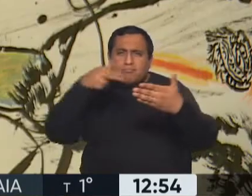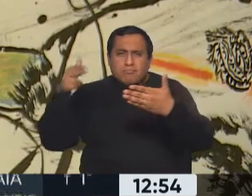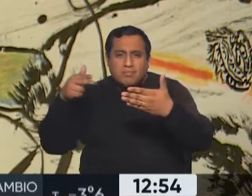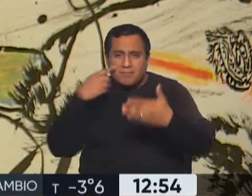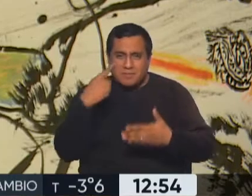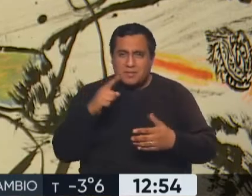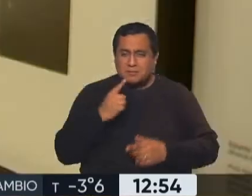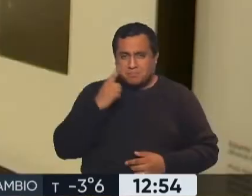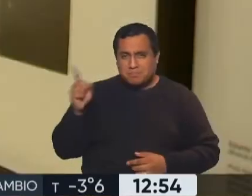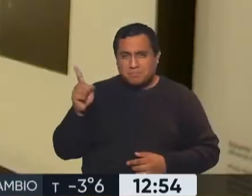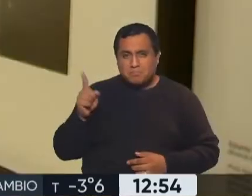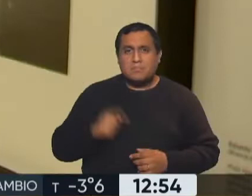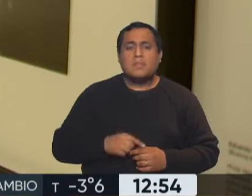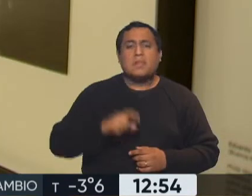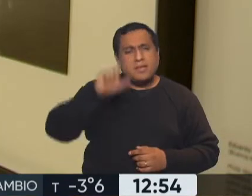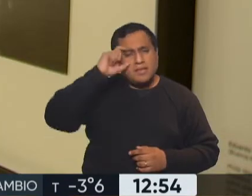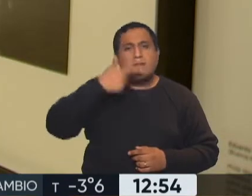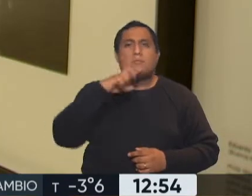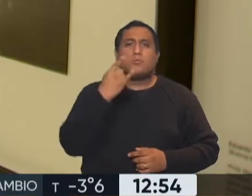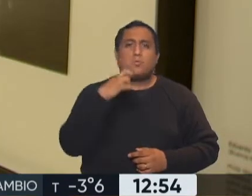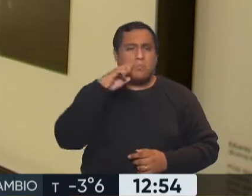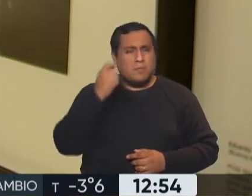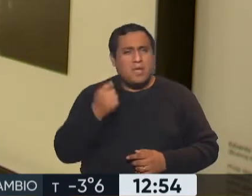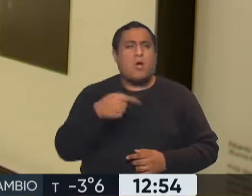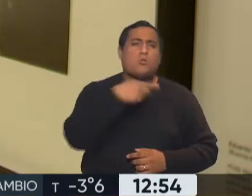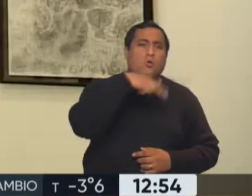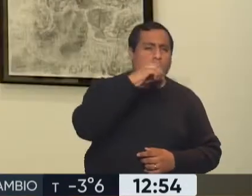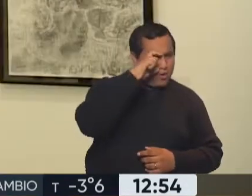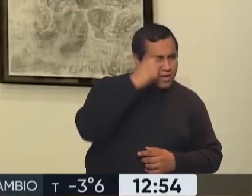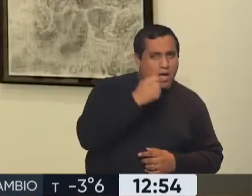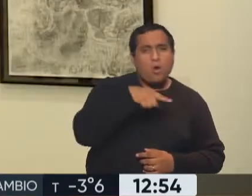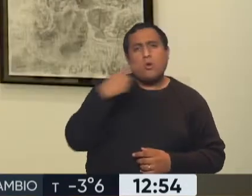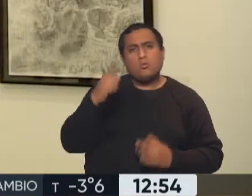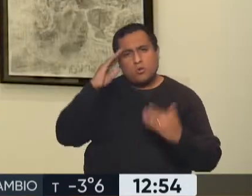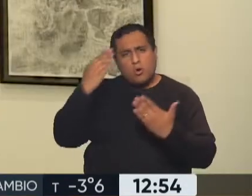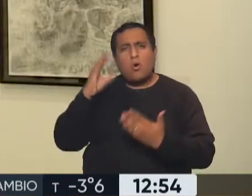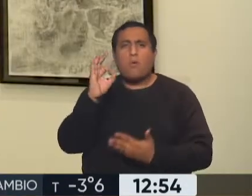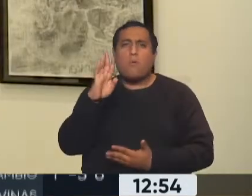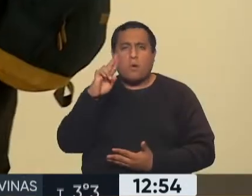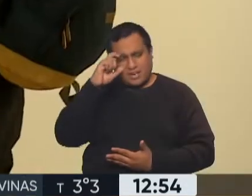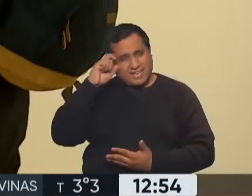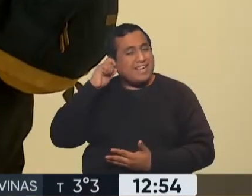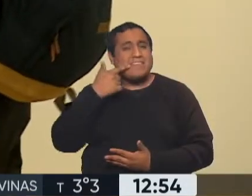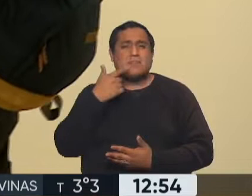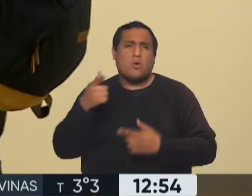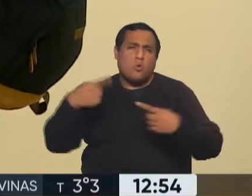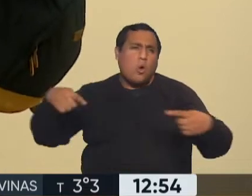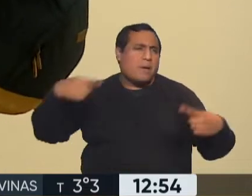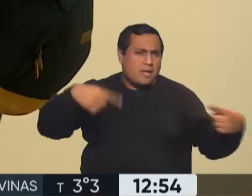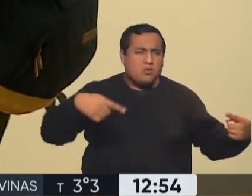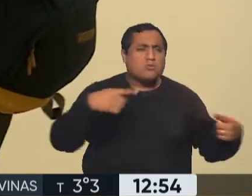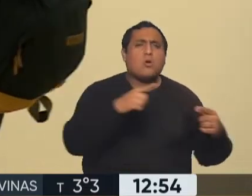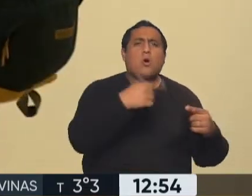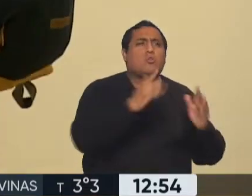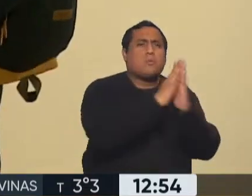estamos viendo ahora, Eduardo Estupía y Luis Felipe Noé. Hay otro dedicado a Jorge Luis Borges, con fotos, objetos y la biblioteca de libros leídos